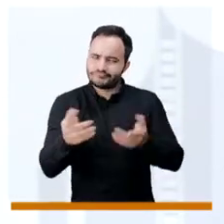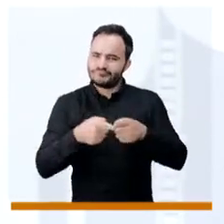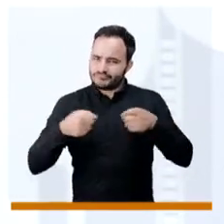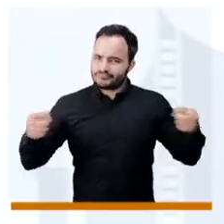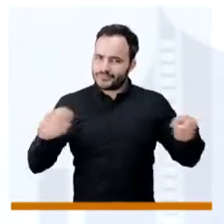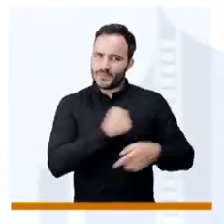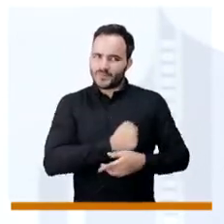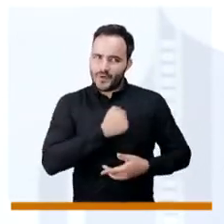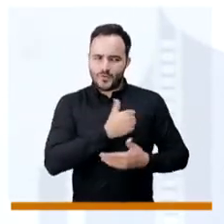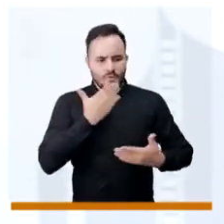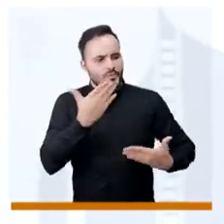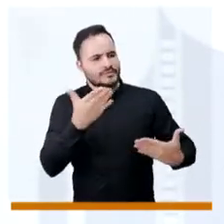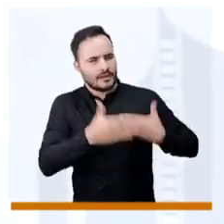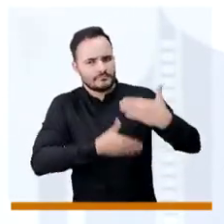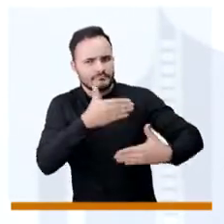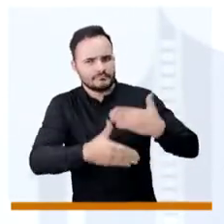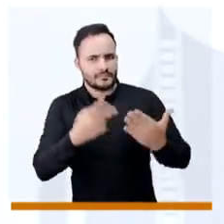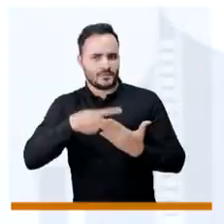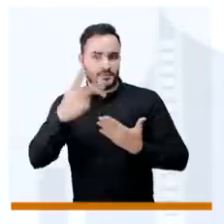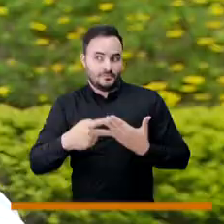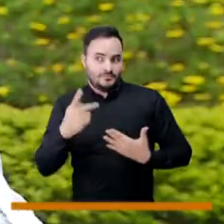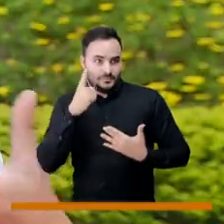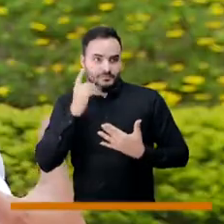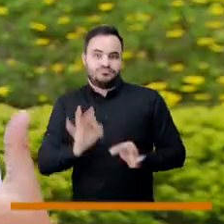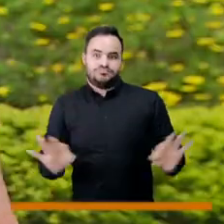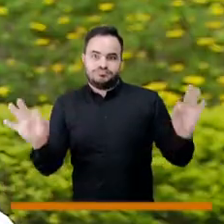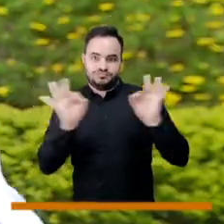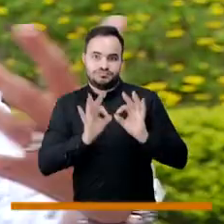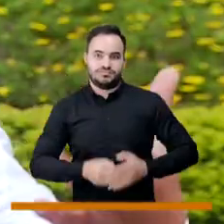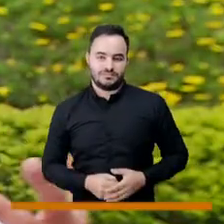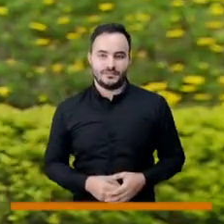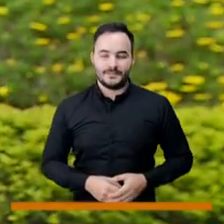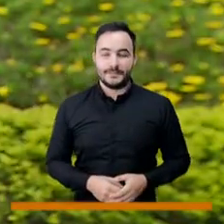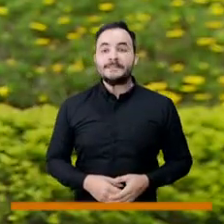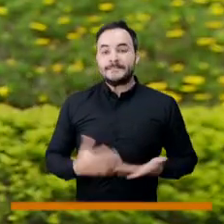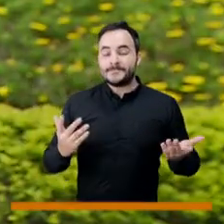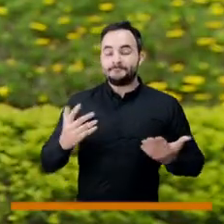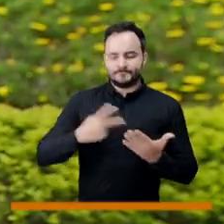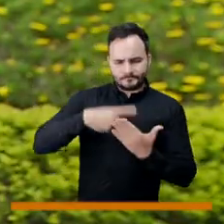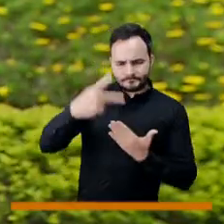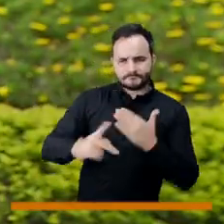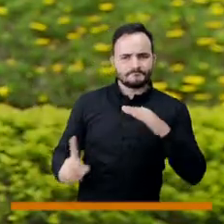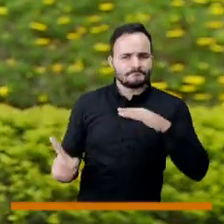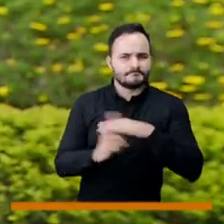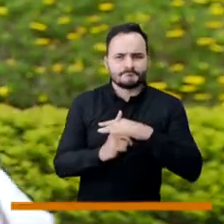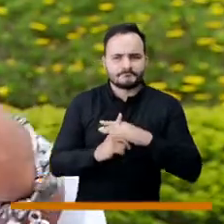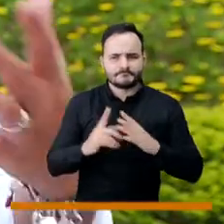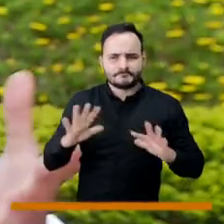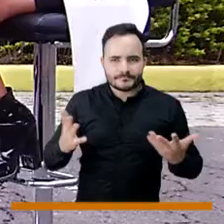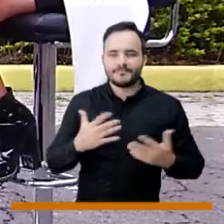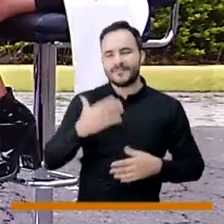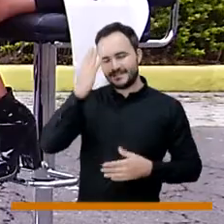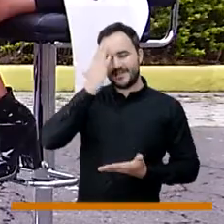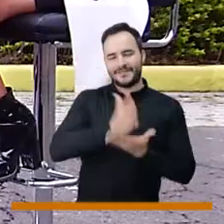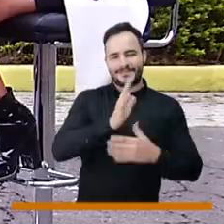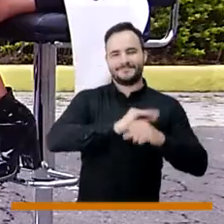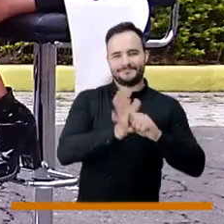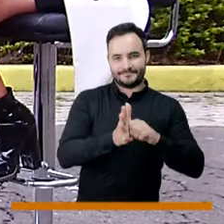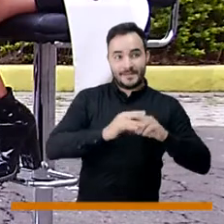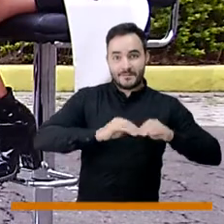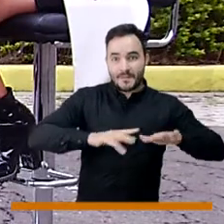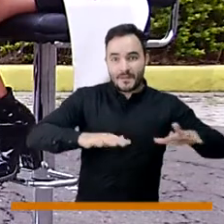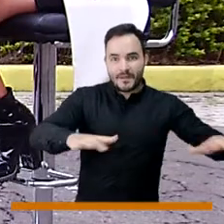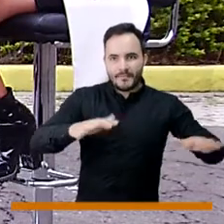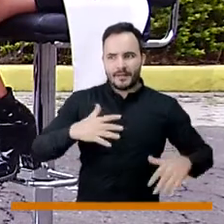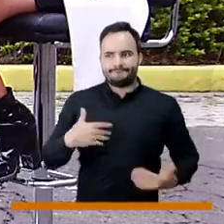y en qué va ese proyecto tan importante como nace esta idea pues precisamente nace a raíz de la pandemia todos